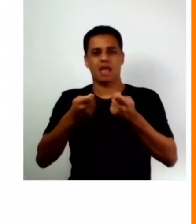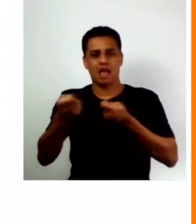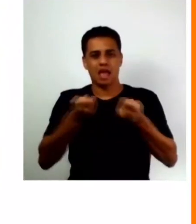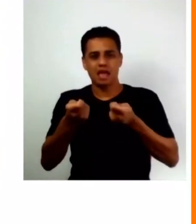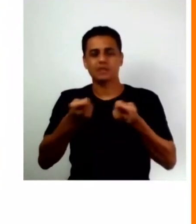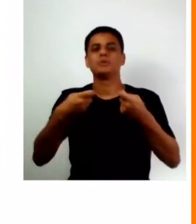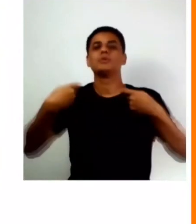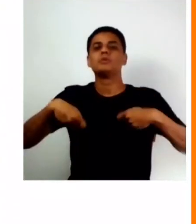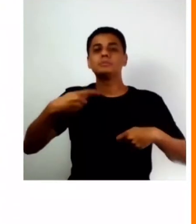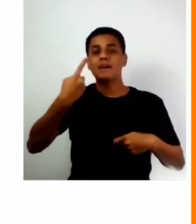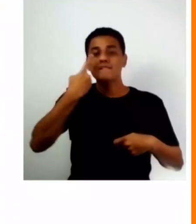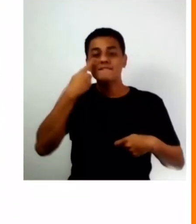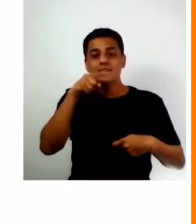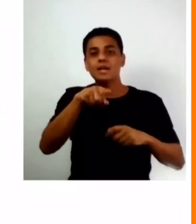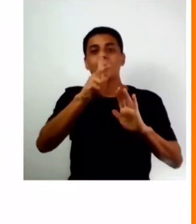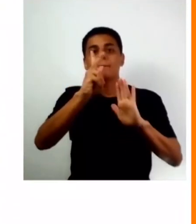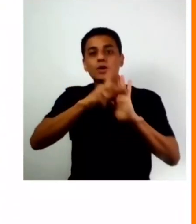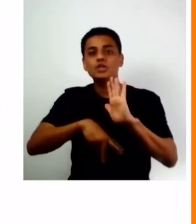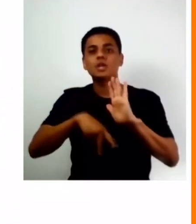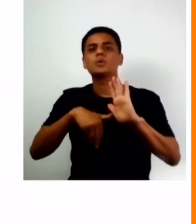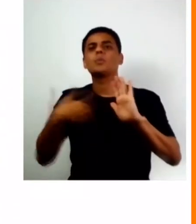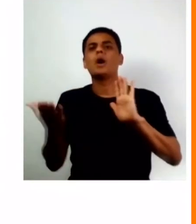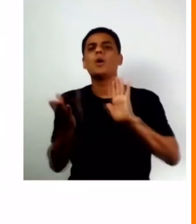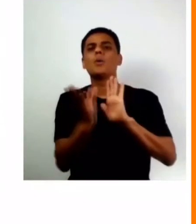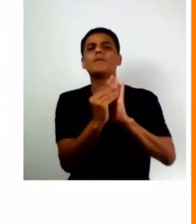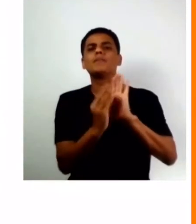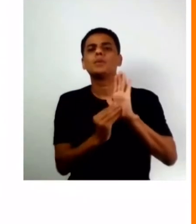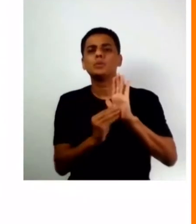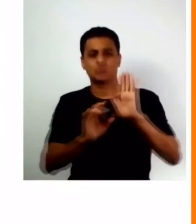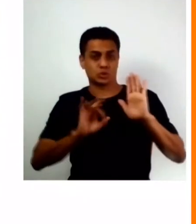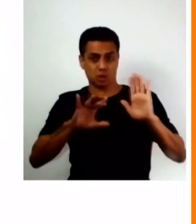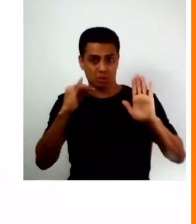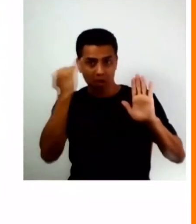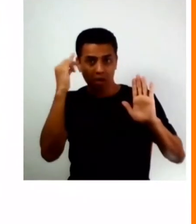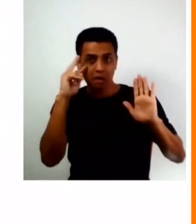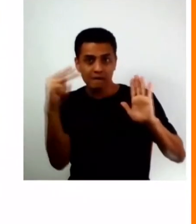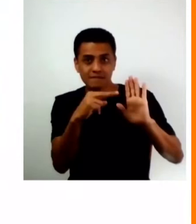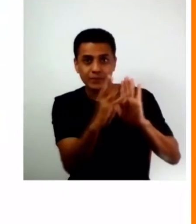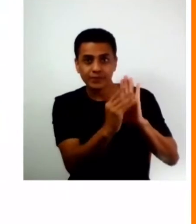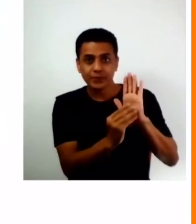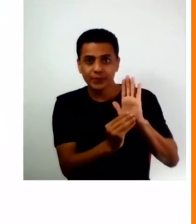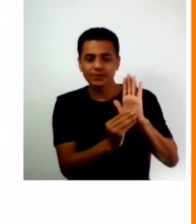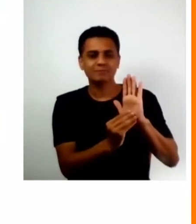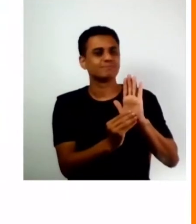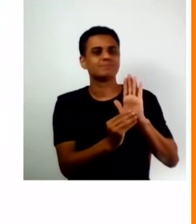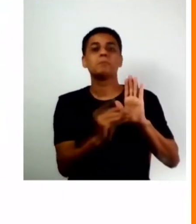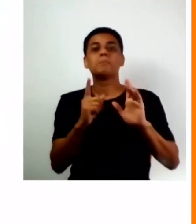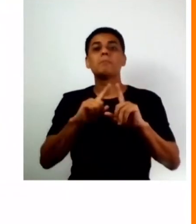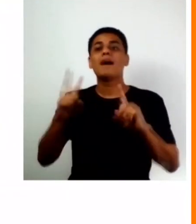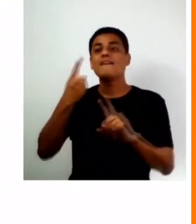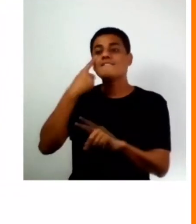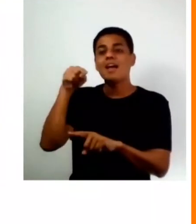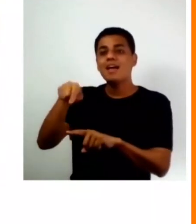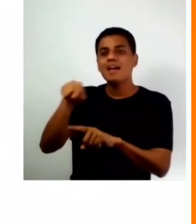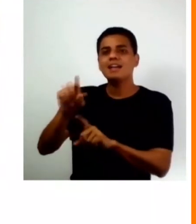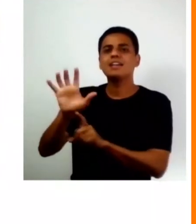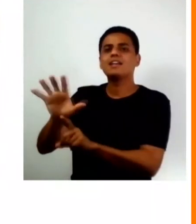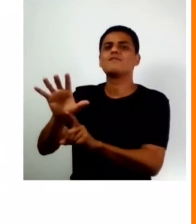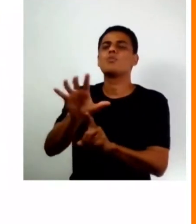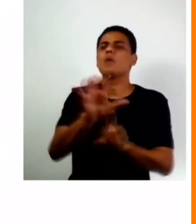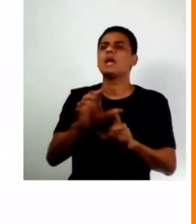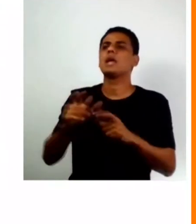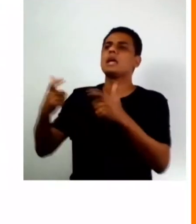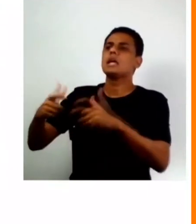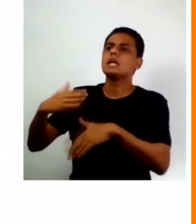responde, qual é o seu contenido, pero sobre todo si hai posibilidad ou posibilidad de tener incidencia en campos de desarrollo de